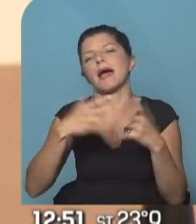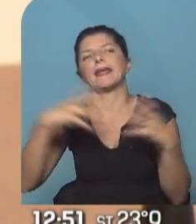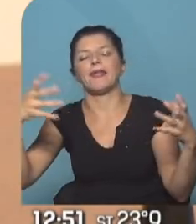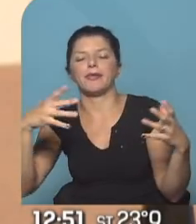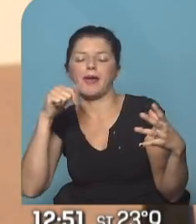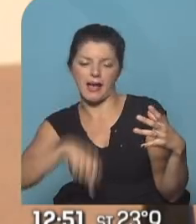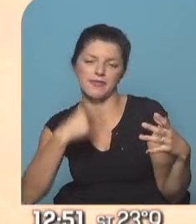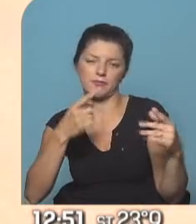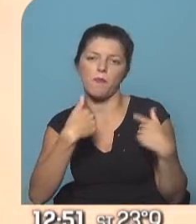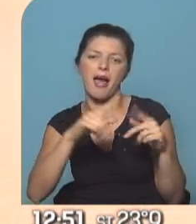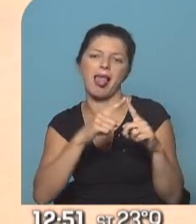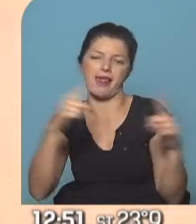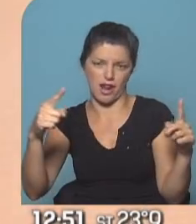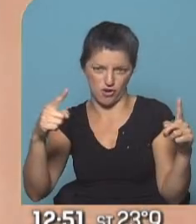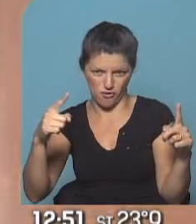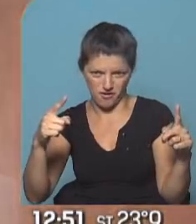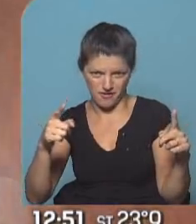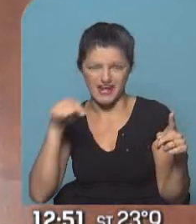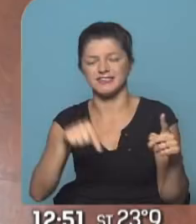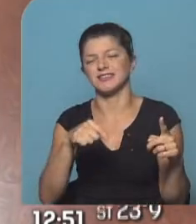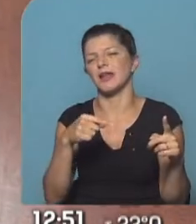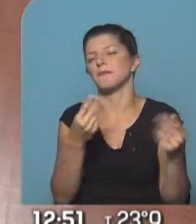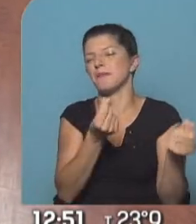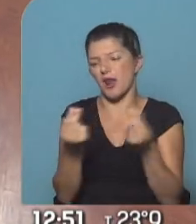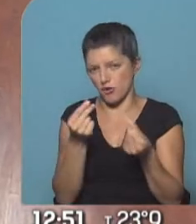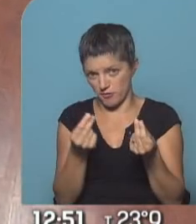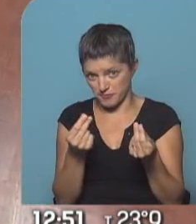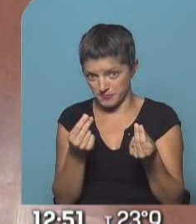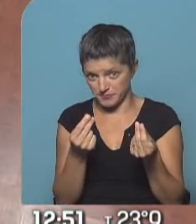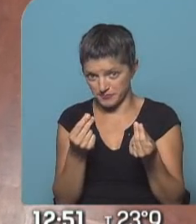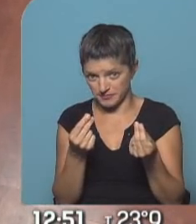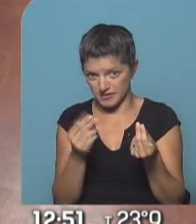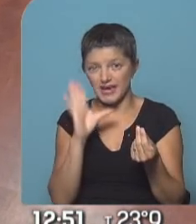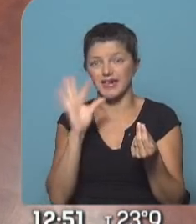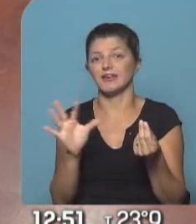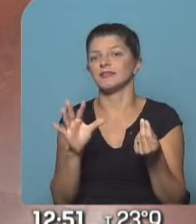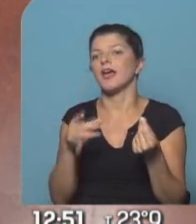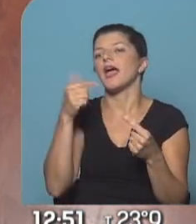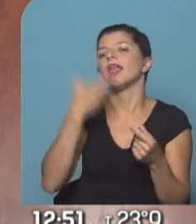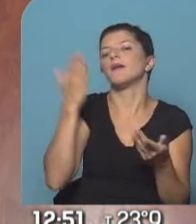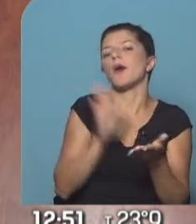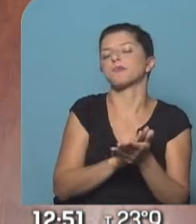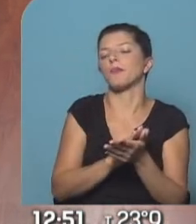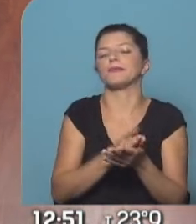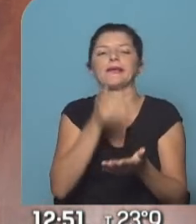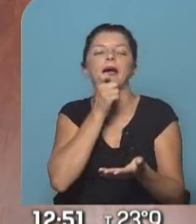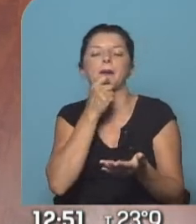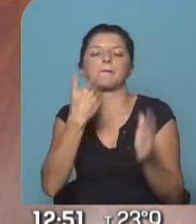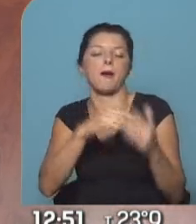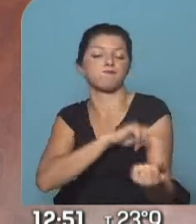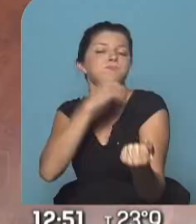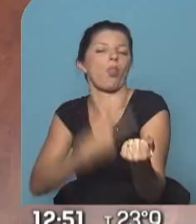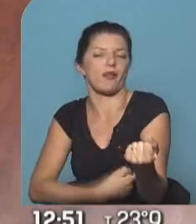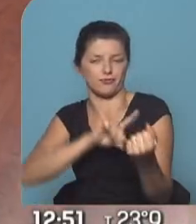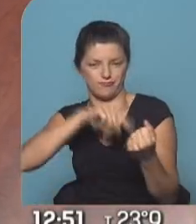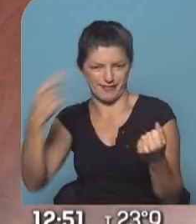además funciona, porque ese es el sentido, Sí, digo, sin es un duda. sentido, ya que hablaba de pornográfico, es un sentido claramente sexual el que le quiere dar con el tuit, viene